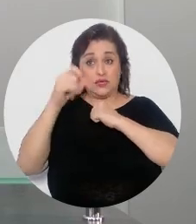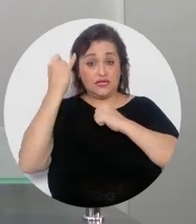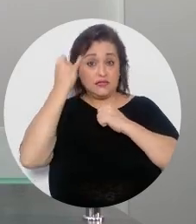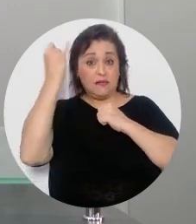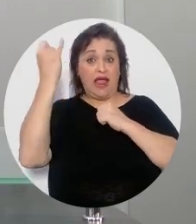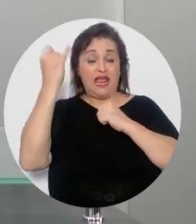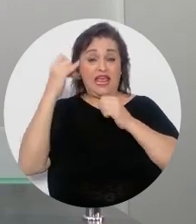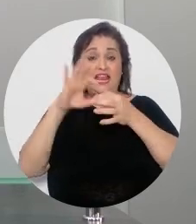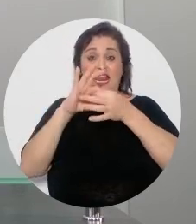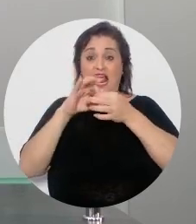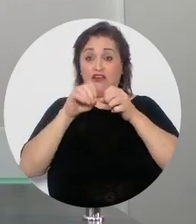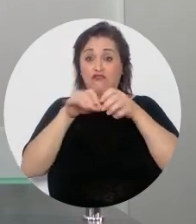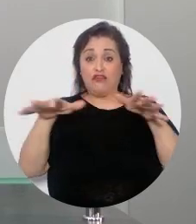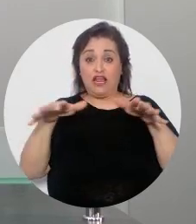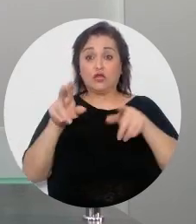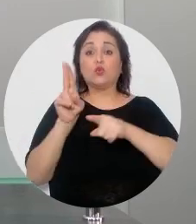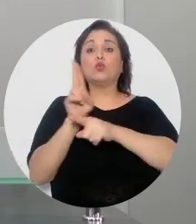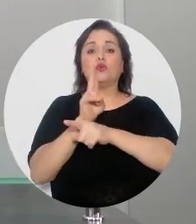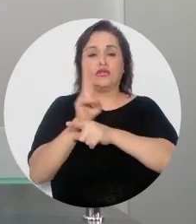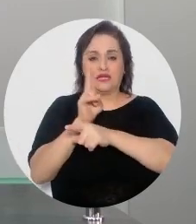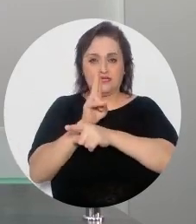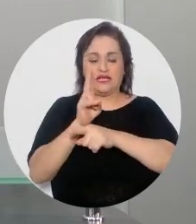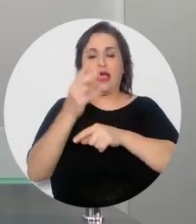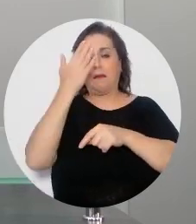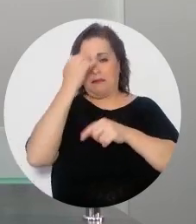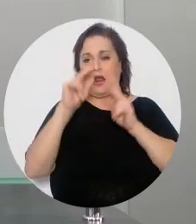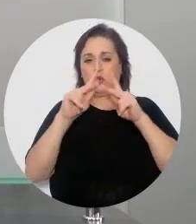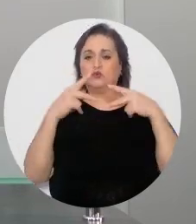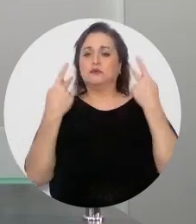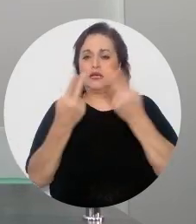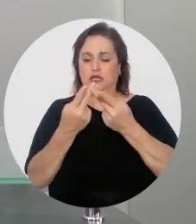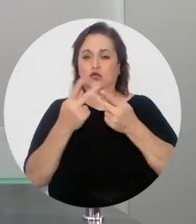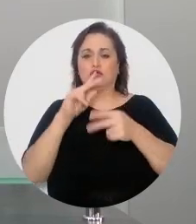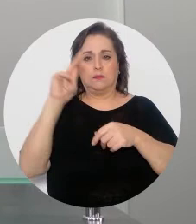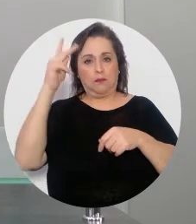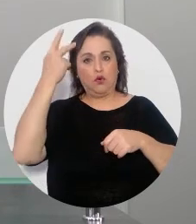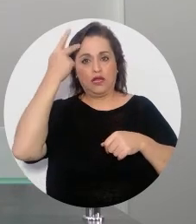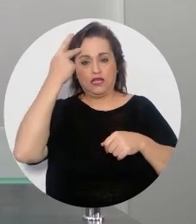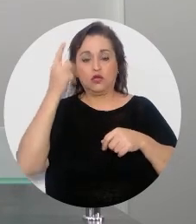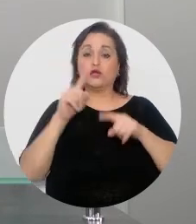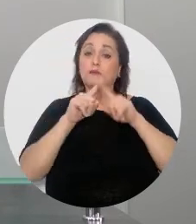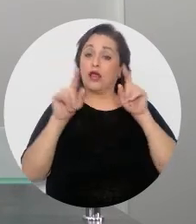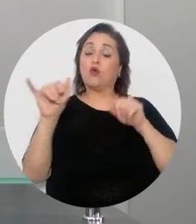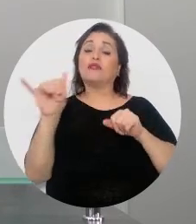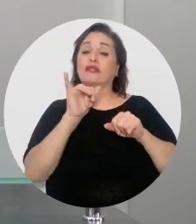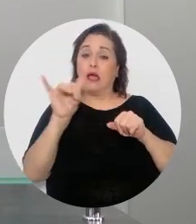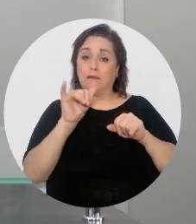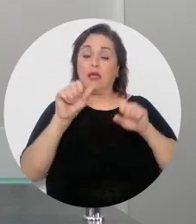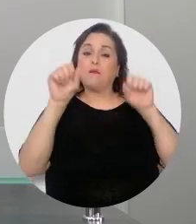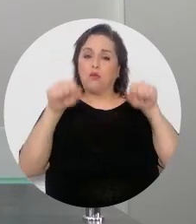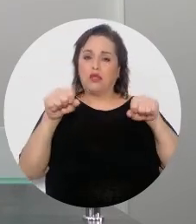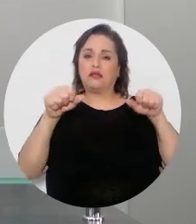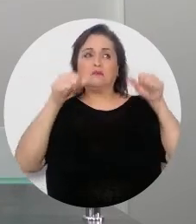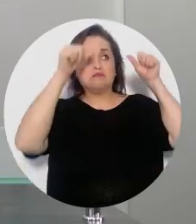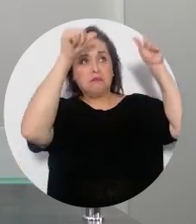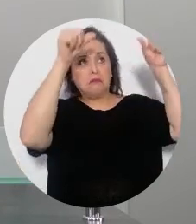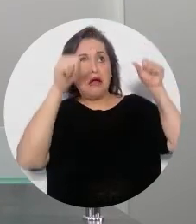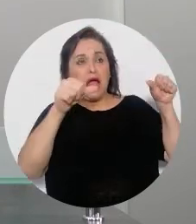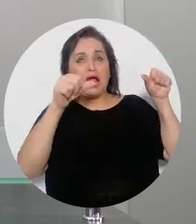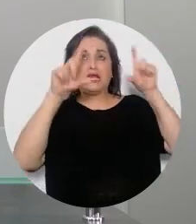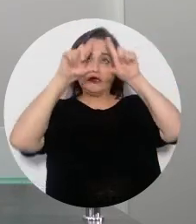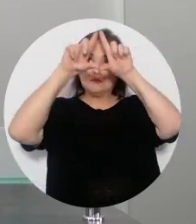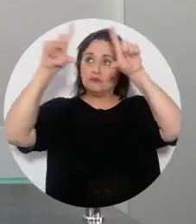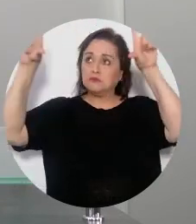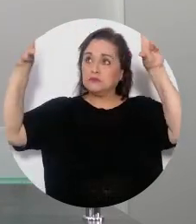ustedes imaginen en la red puede ser utilizada para difundir propaganda. Pero también se puede hacer colocando